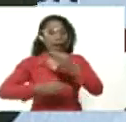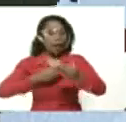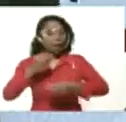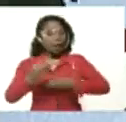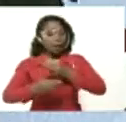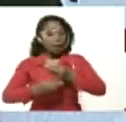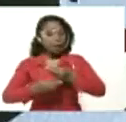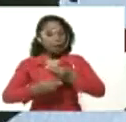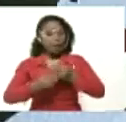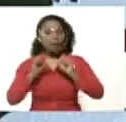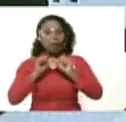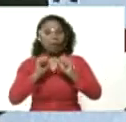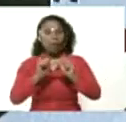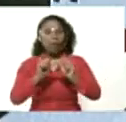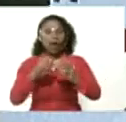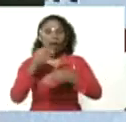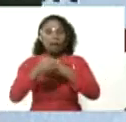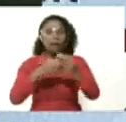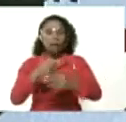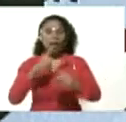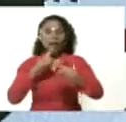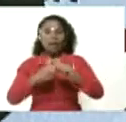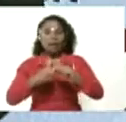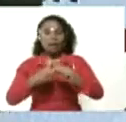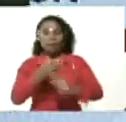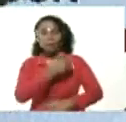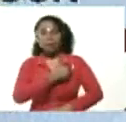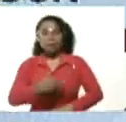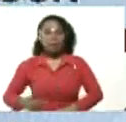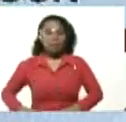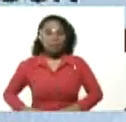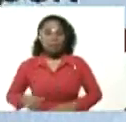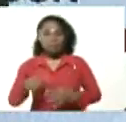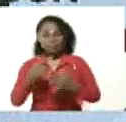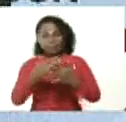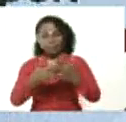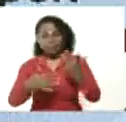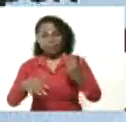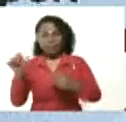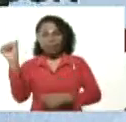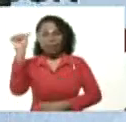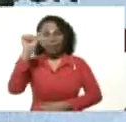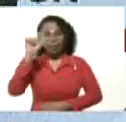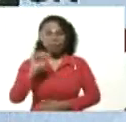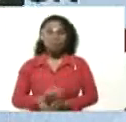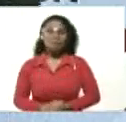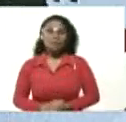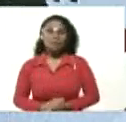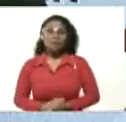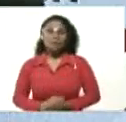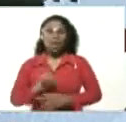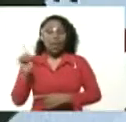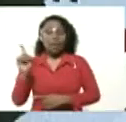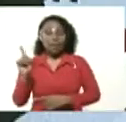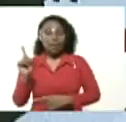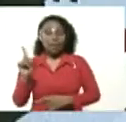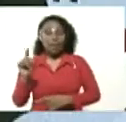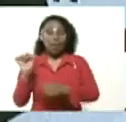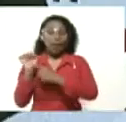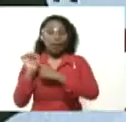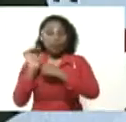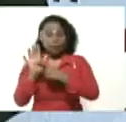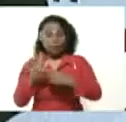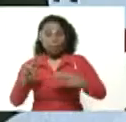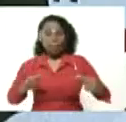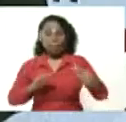hizo y seguramente hará el expresidente Aznar. Bueno, y esto nos lleva a la razón de ser de este encuentro desde mi